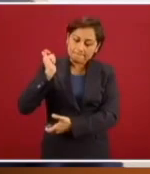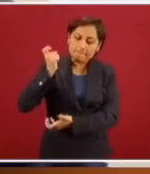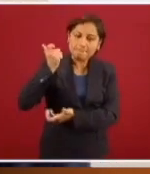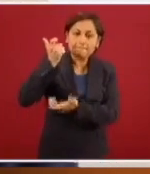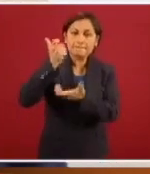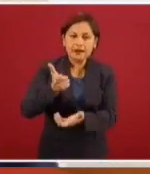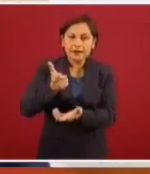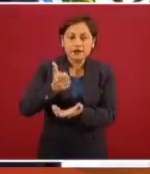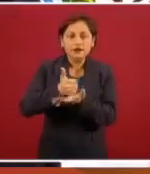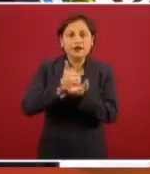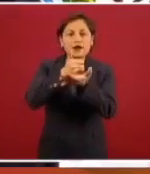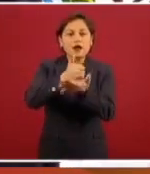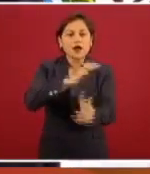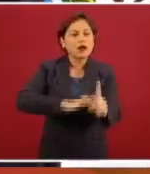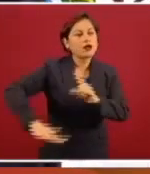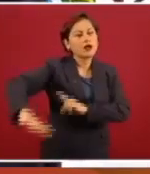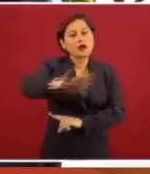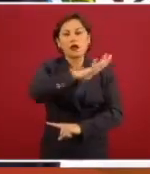económico y social,